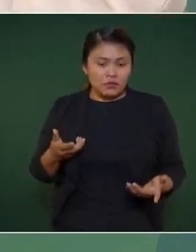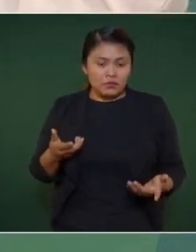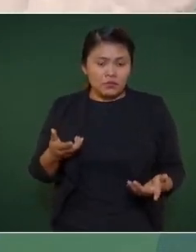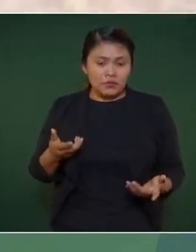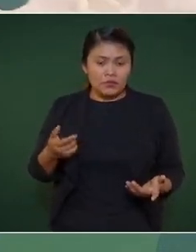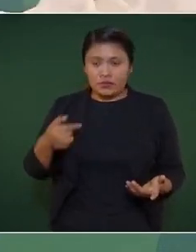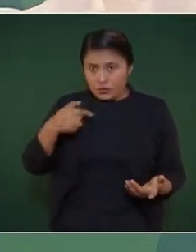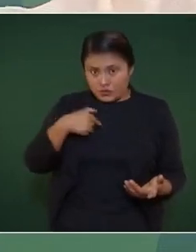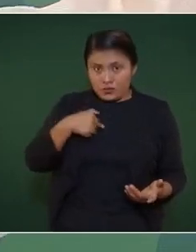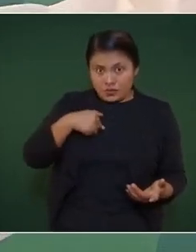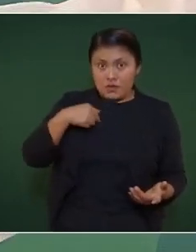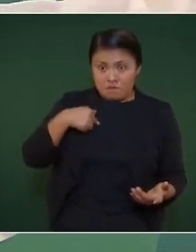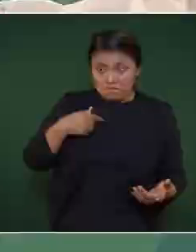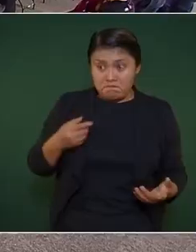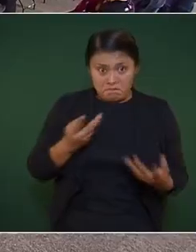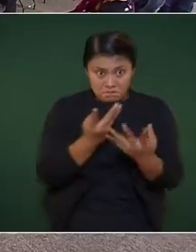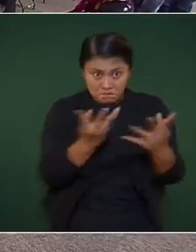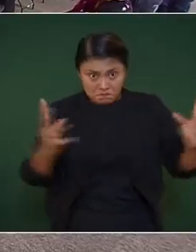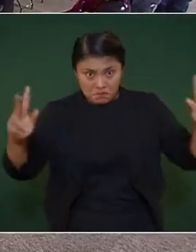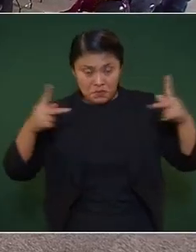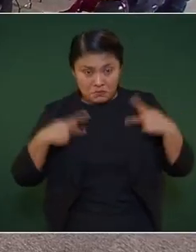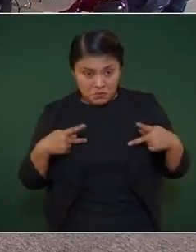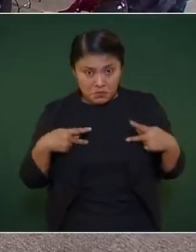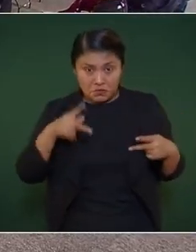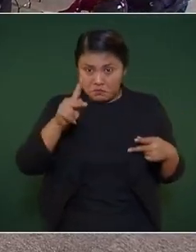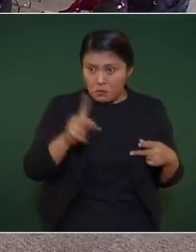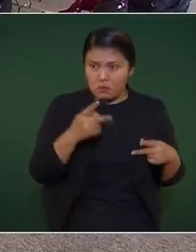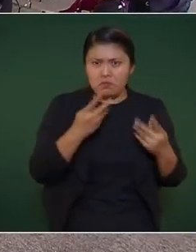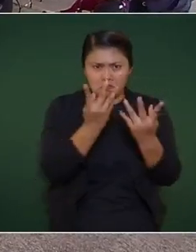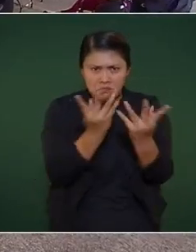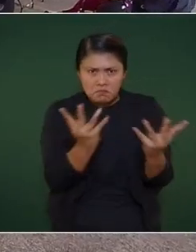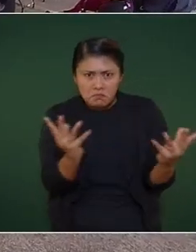a mi pueblo querido